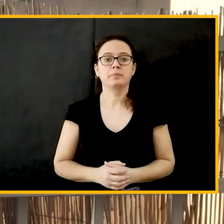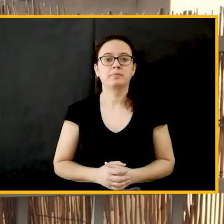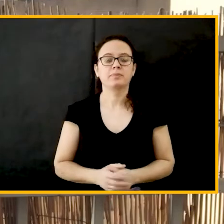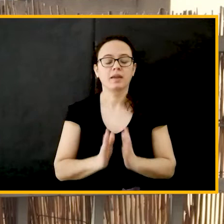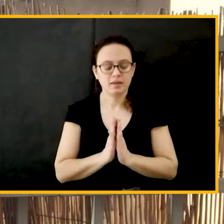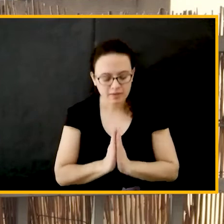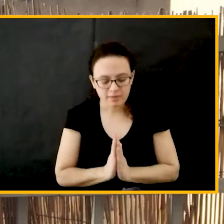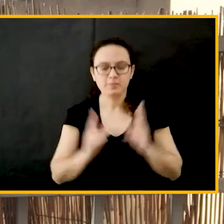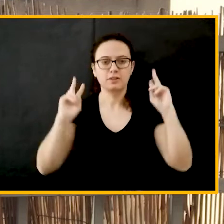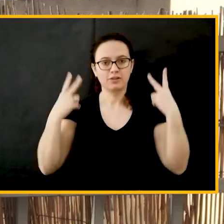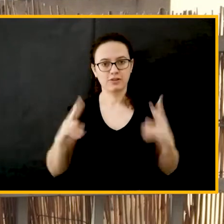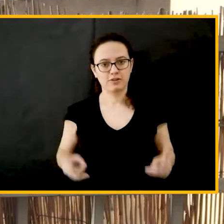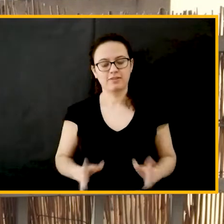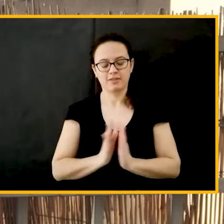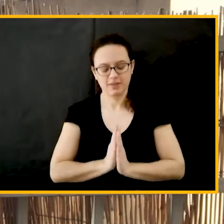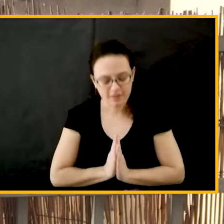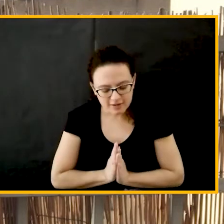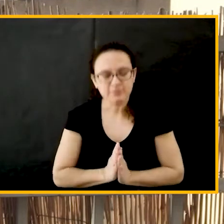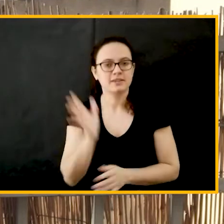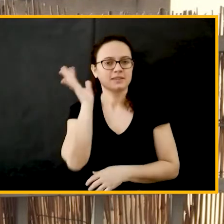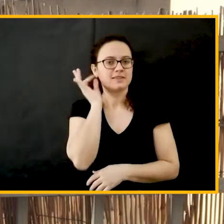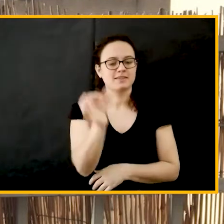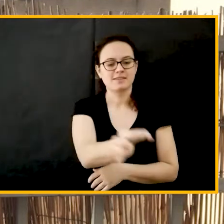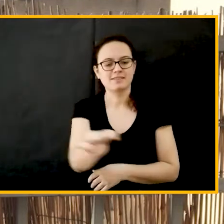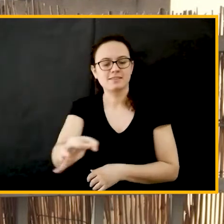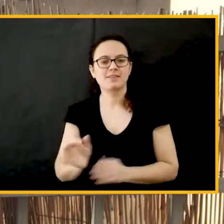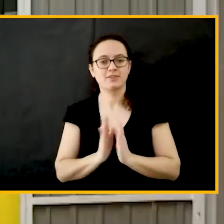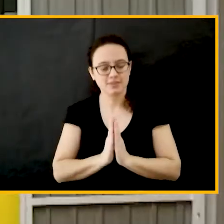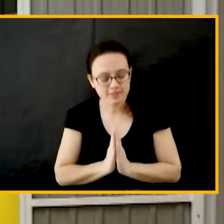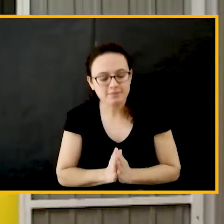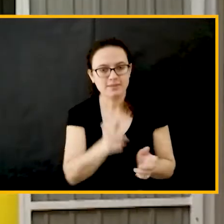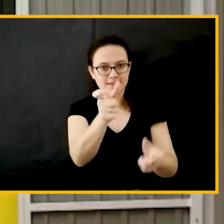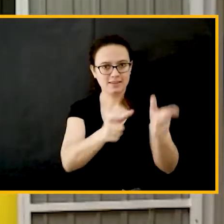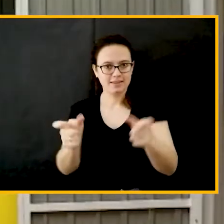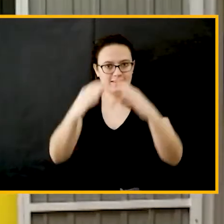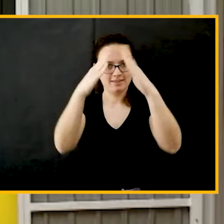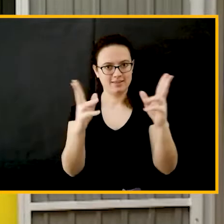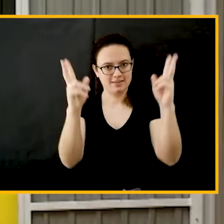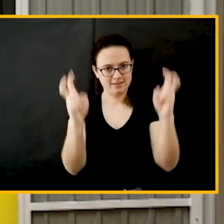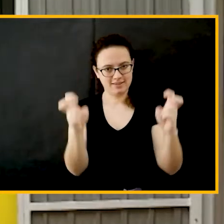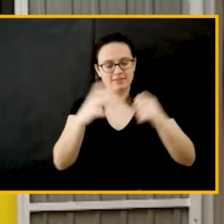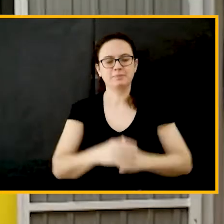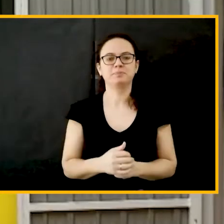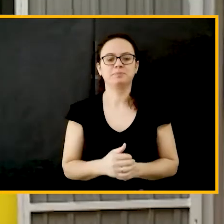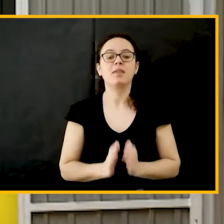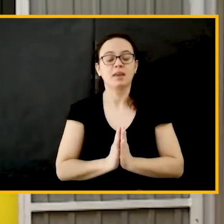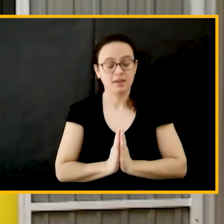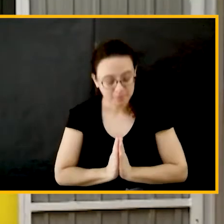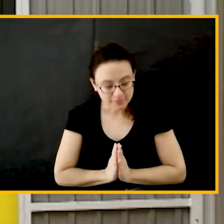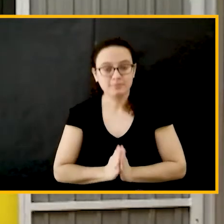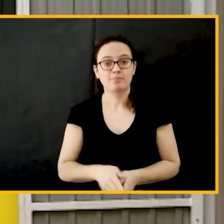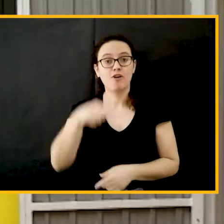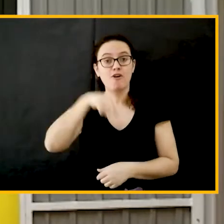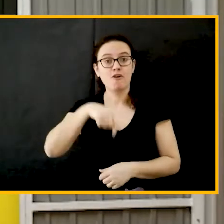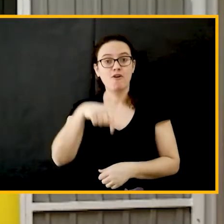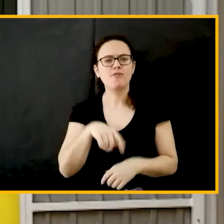Namaste, Olivia. Namaste, chica Charcos. Namaste, gente casera. Namaste, Patricia. Hoy vamos a